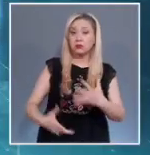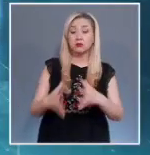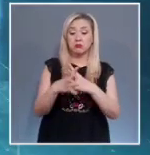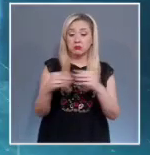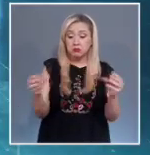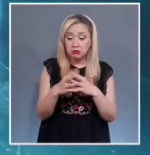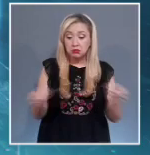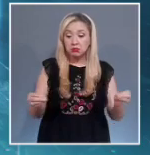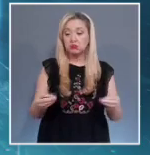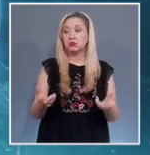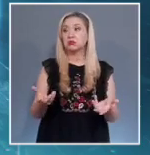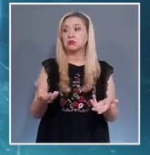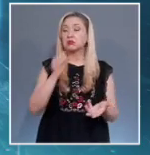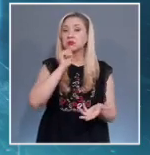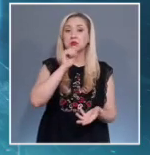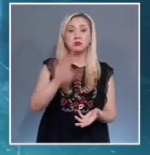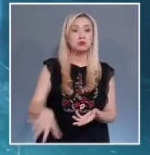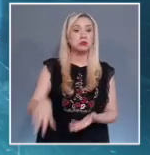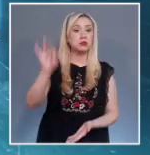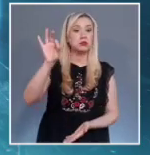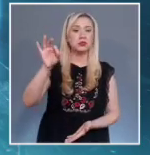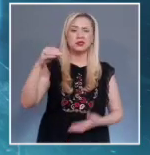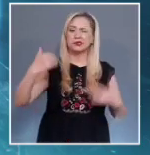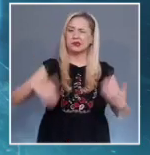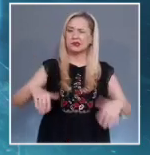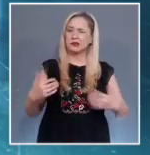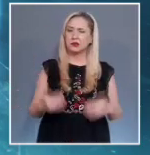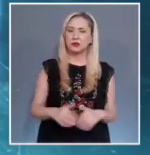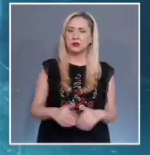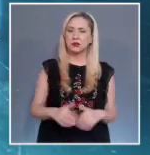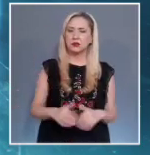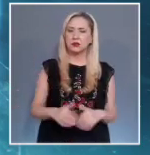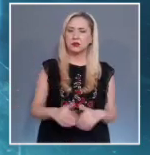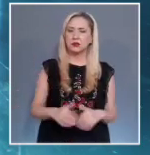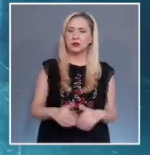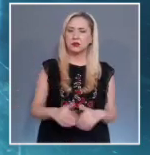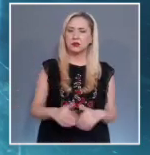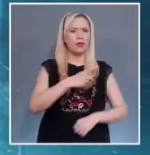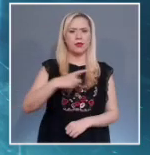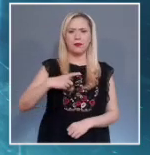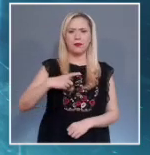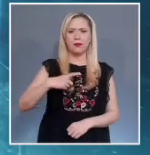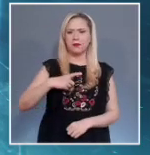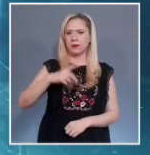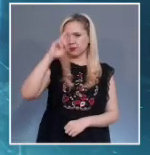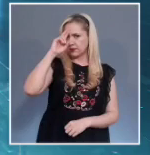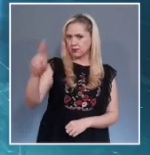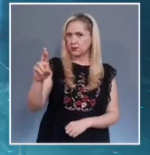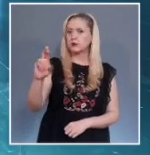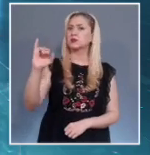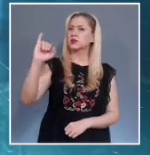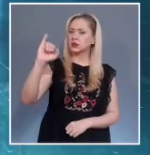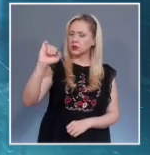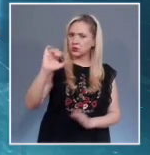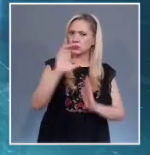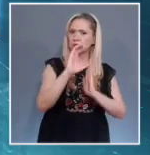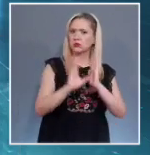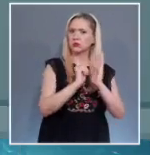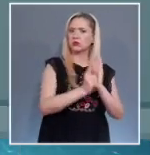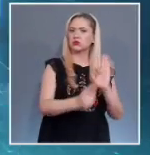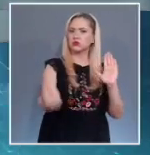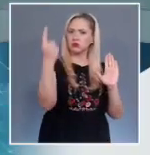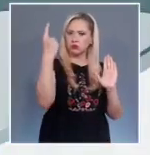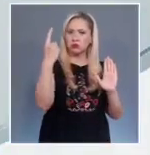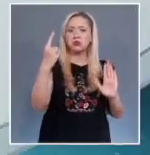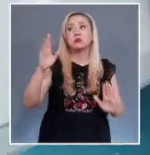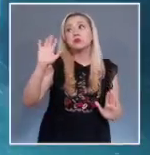Corresponde a los jueces hacer que la Constitución se respete, aunque no les guste a los poderosos y a los oligarcas partidistas.